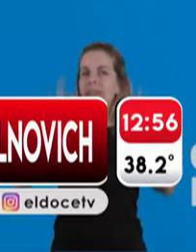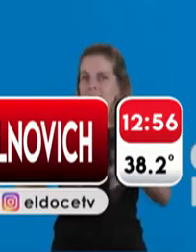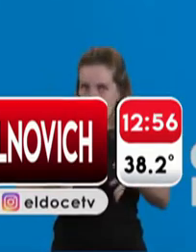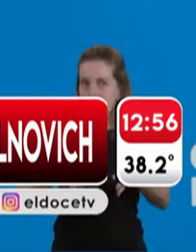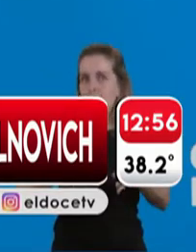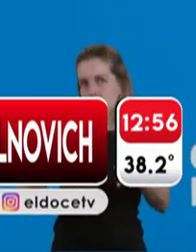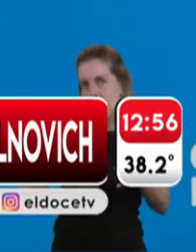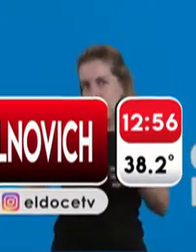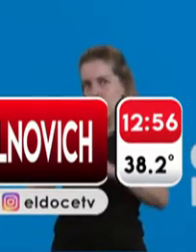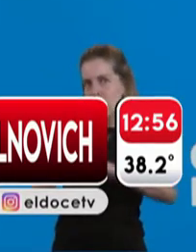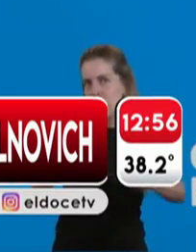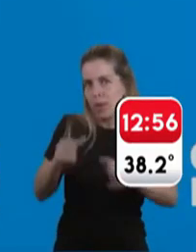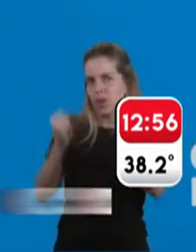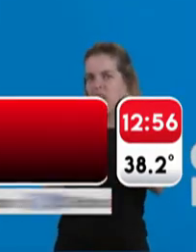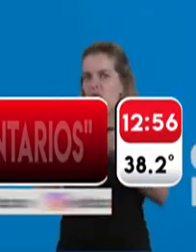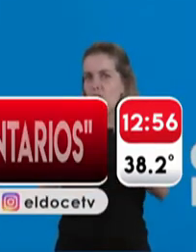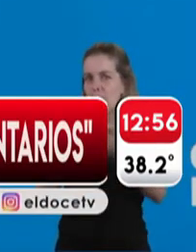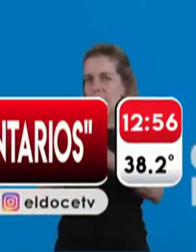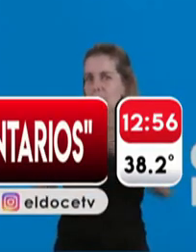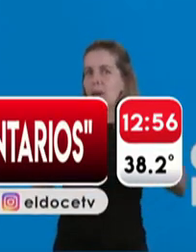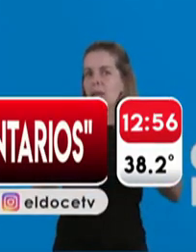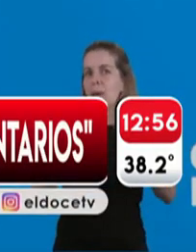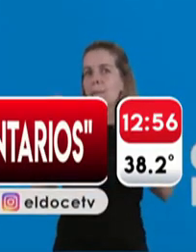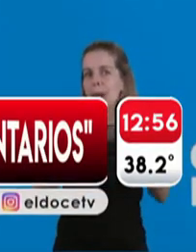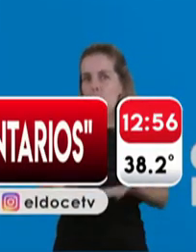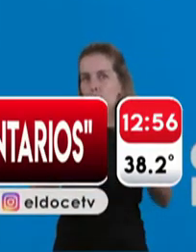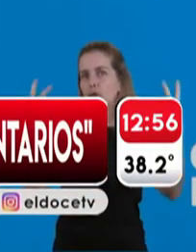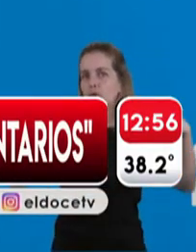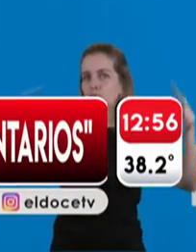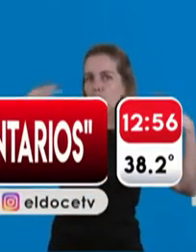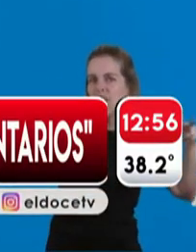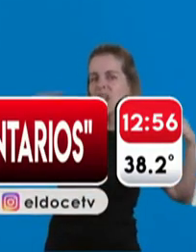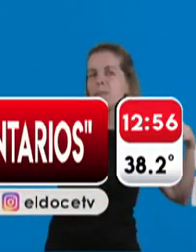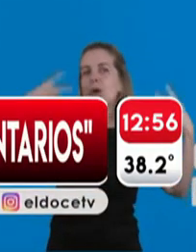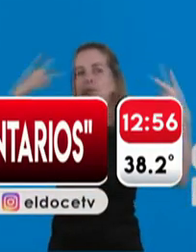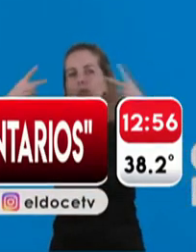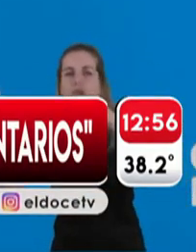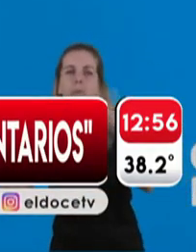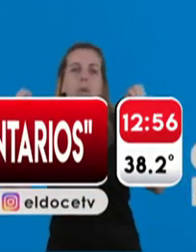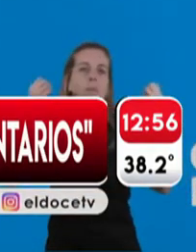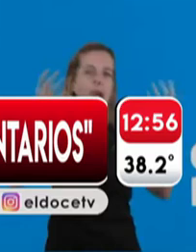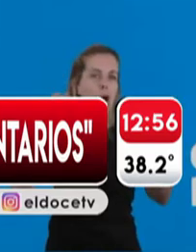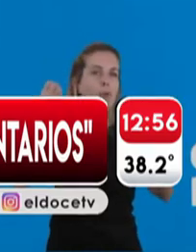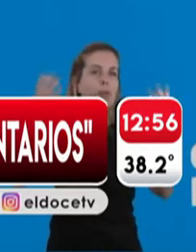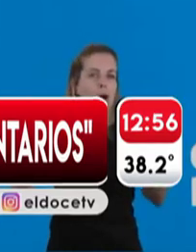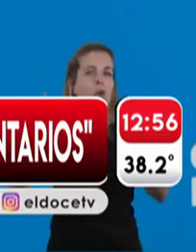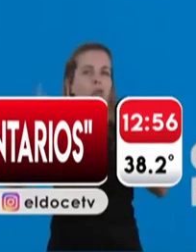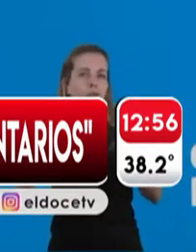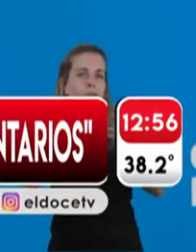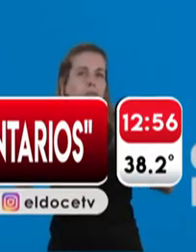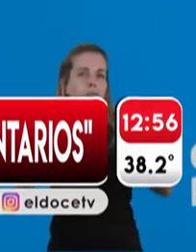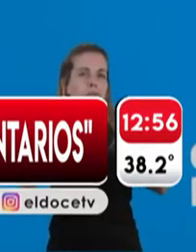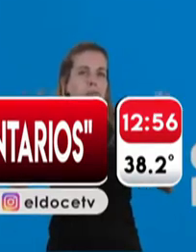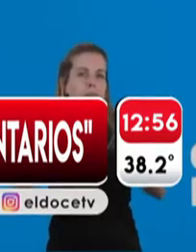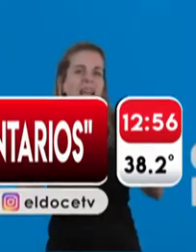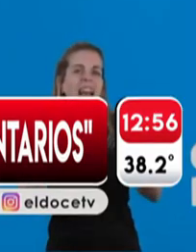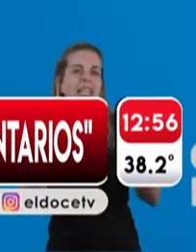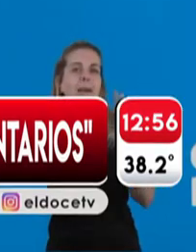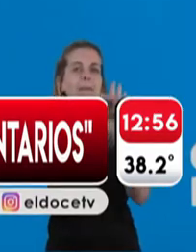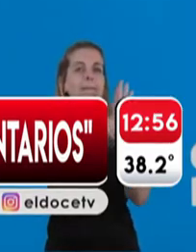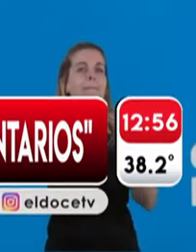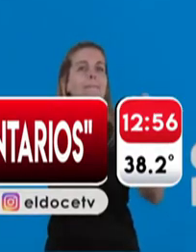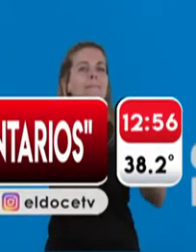dicen los números de la economía, pero además también por el triunfo, si se quiere, por el éxito del programa Previaje